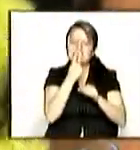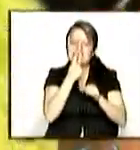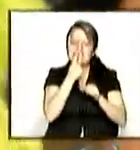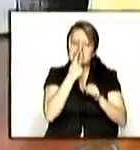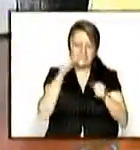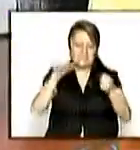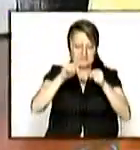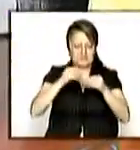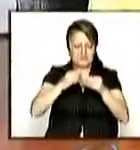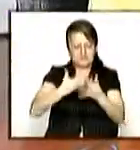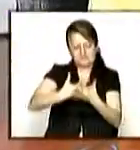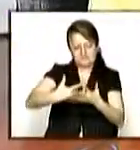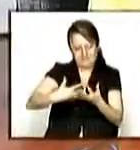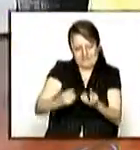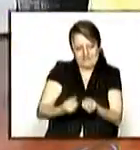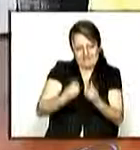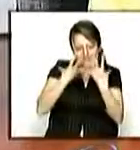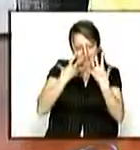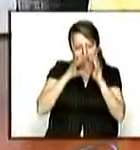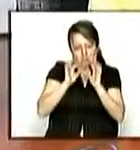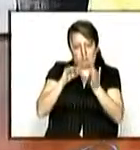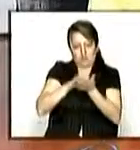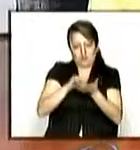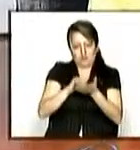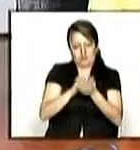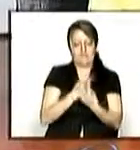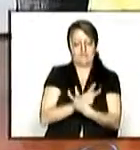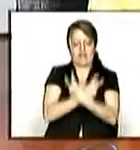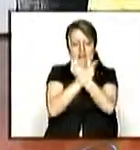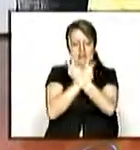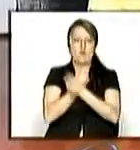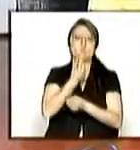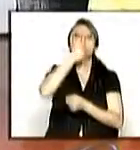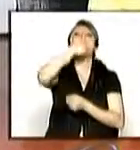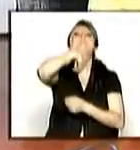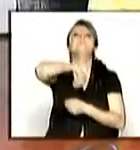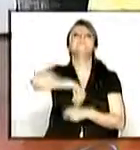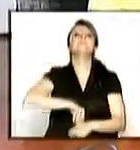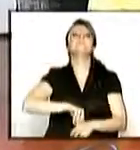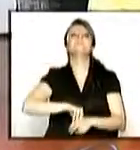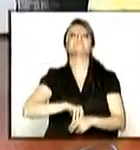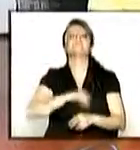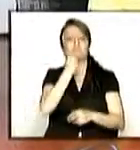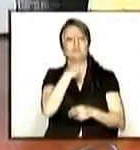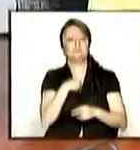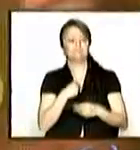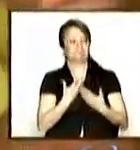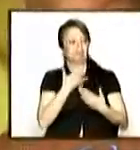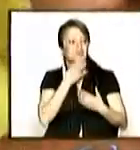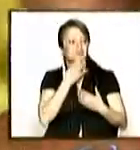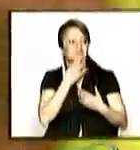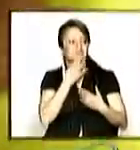los metales, y podría haber una intoxicación con el níquel, con el cromo y con el